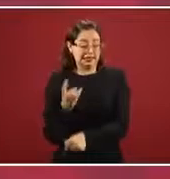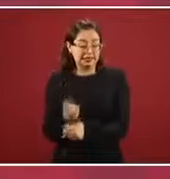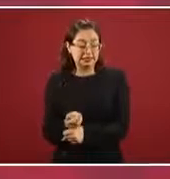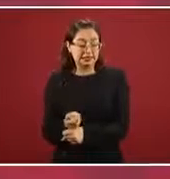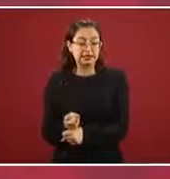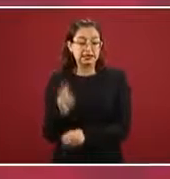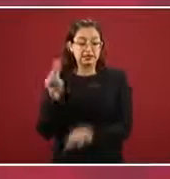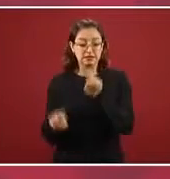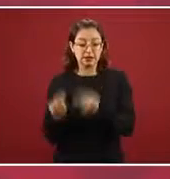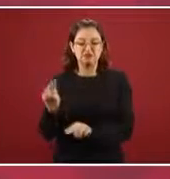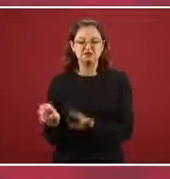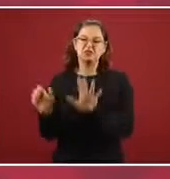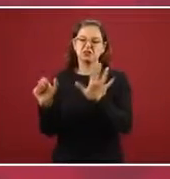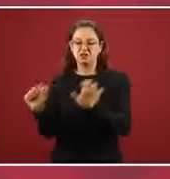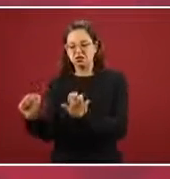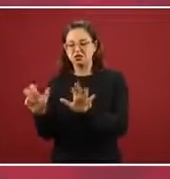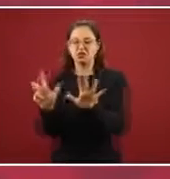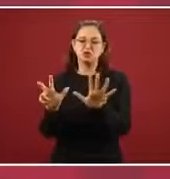claves.